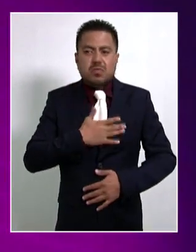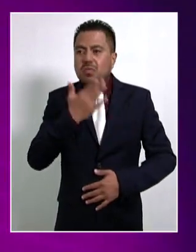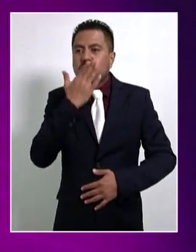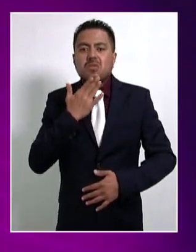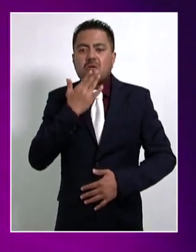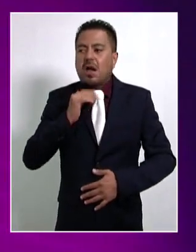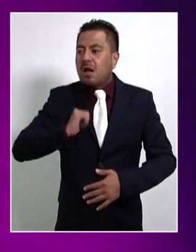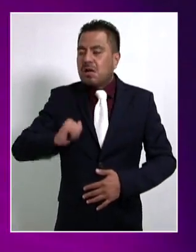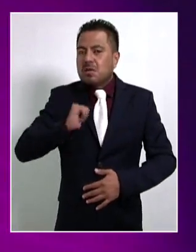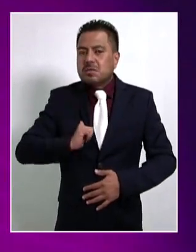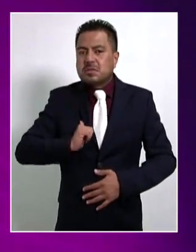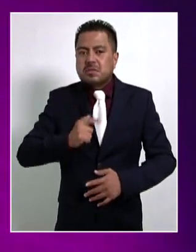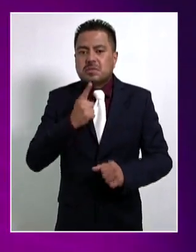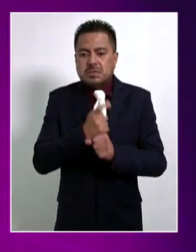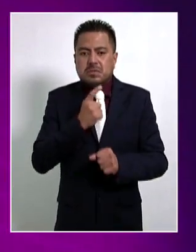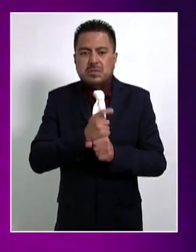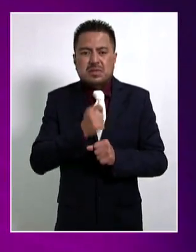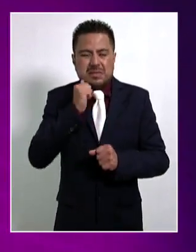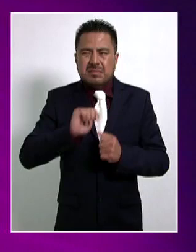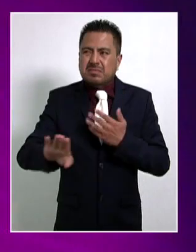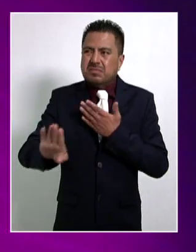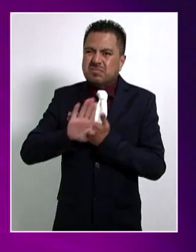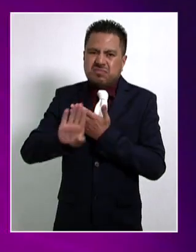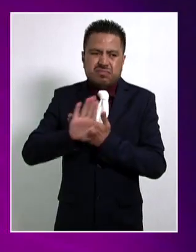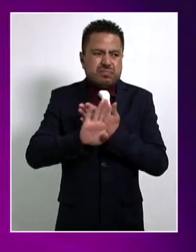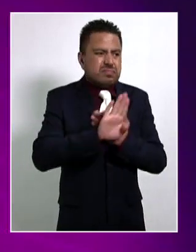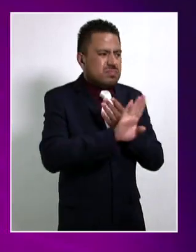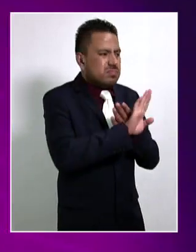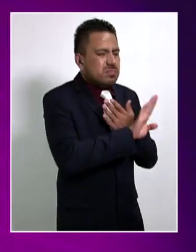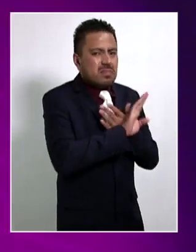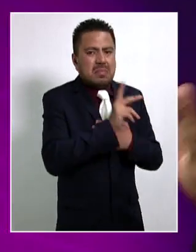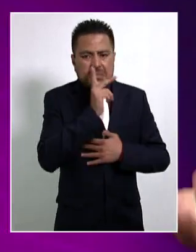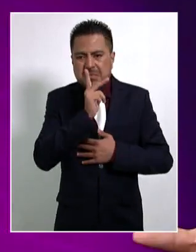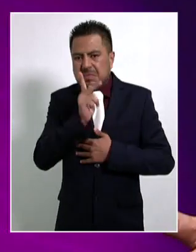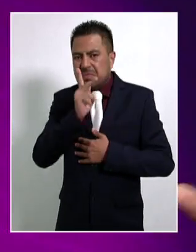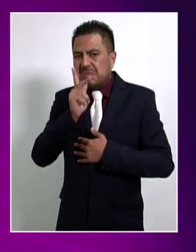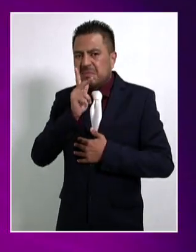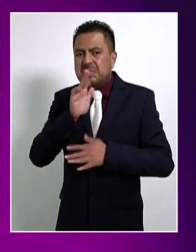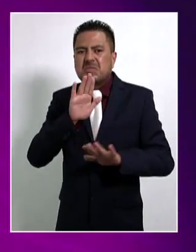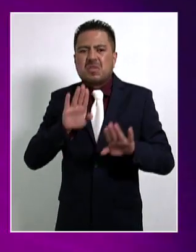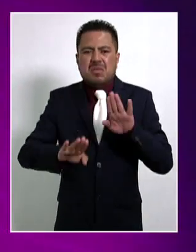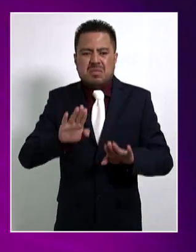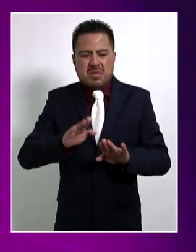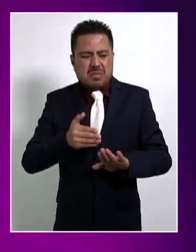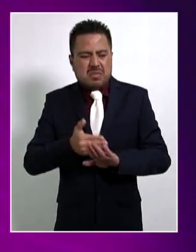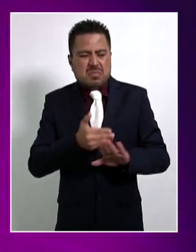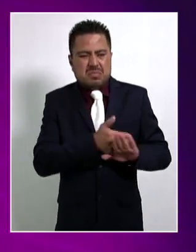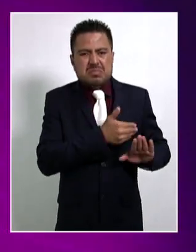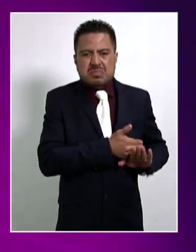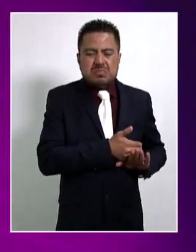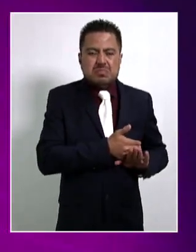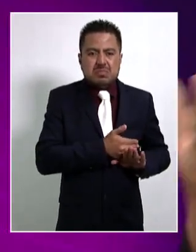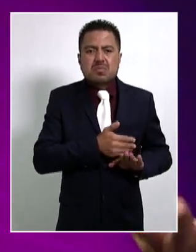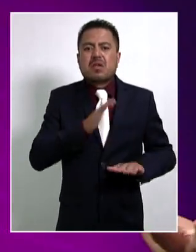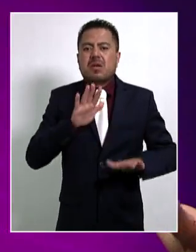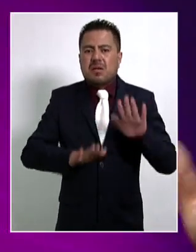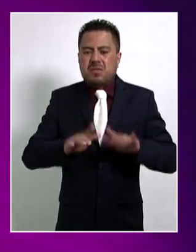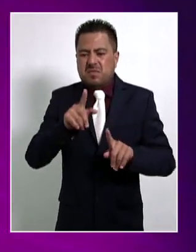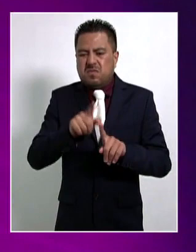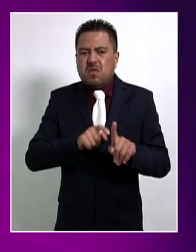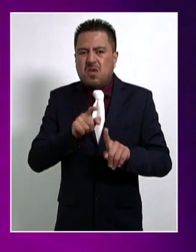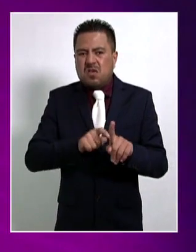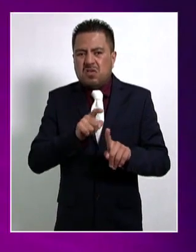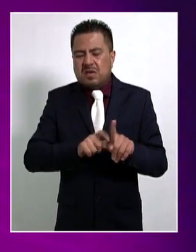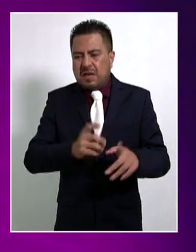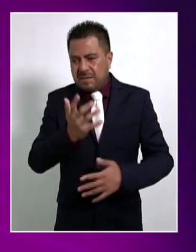tenía, ¿no? Siempre vienen primero los insultos, ¿no? Vienen las palabras peyorativas, viene incluso la burla,